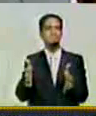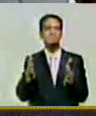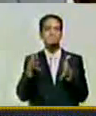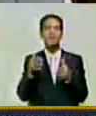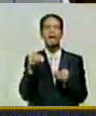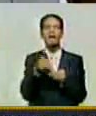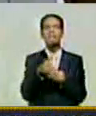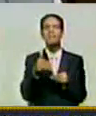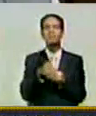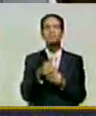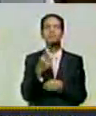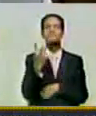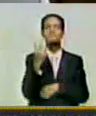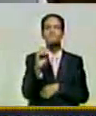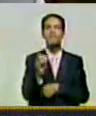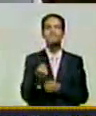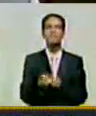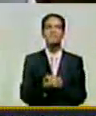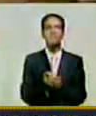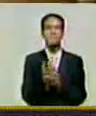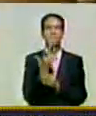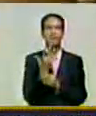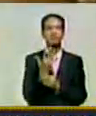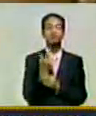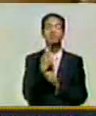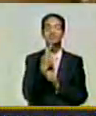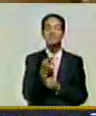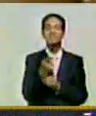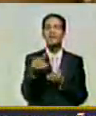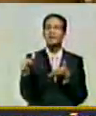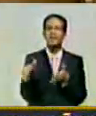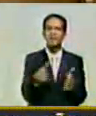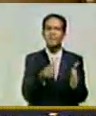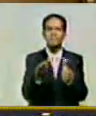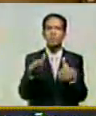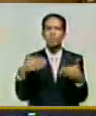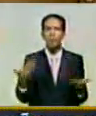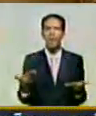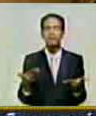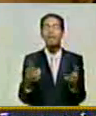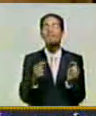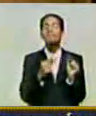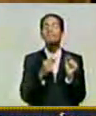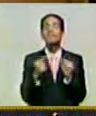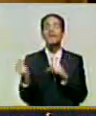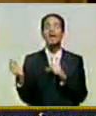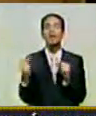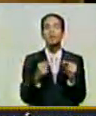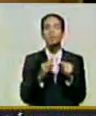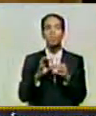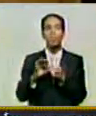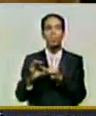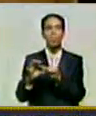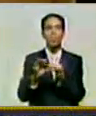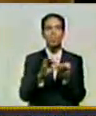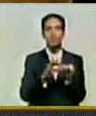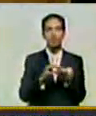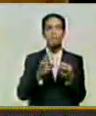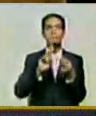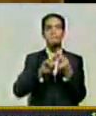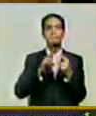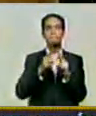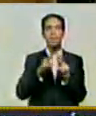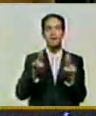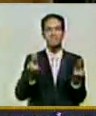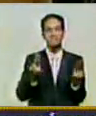mayo, dijo: este es el camino del diálogo, el camino de la unión y el camino de la paz. Así que yo